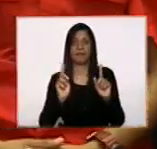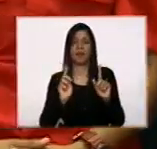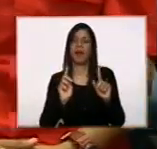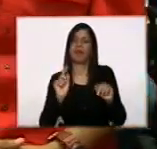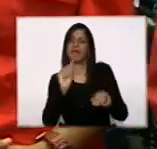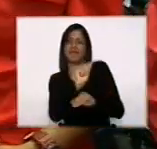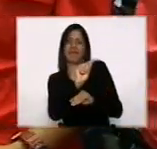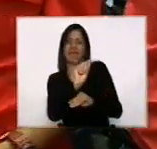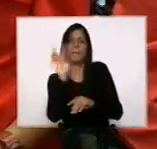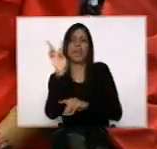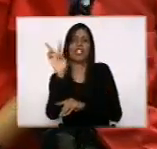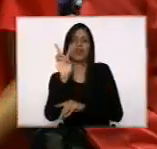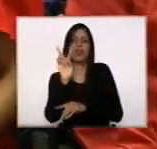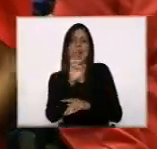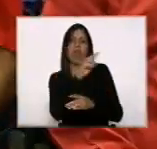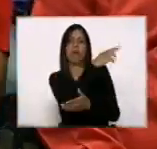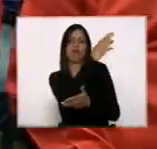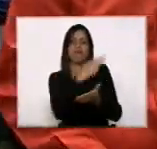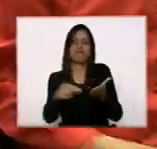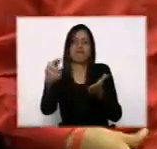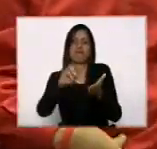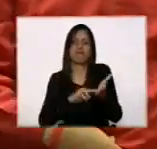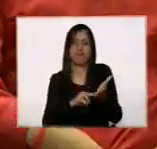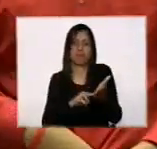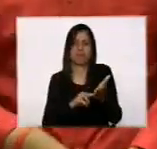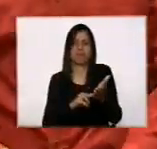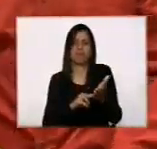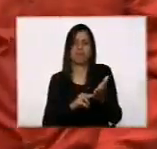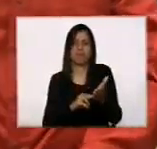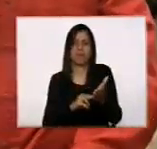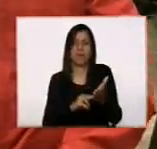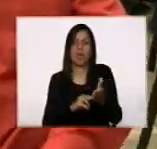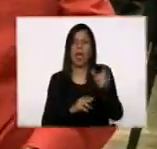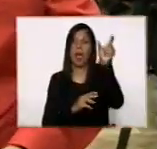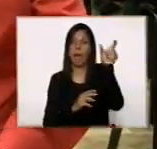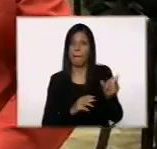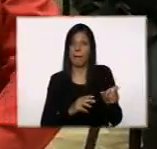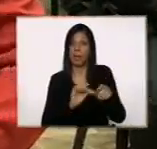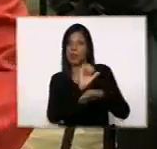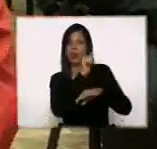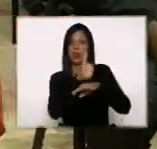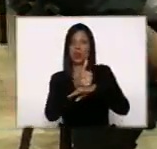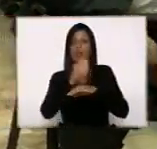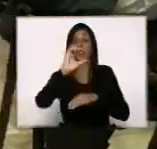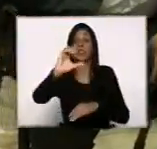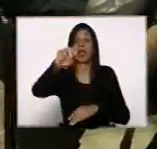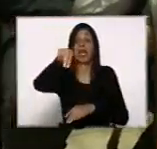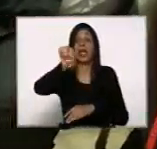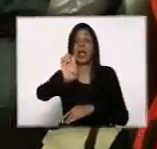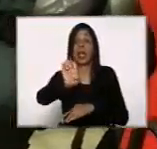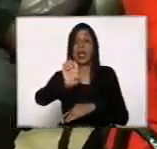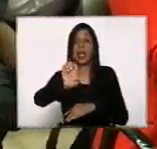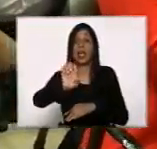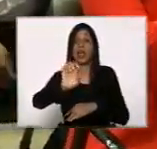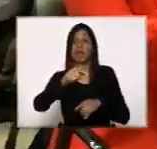a nuestra querida y admirada Tibisay Lucena por convocar a elecciones.